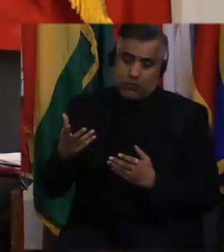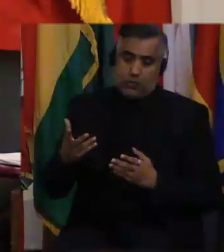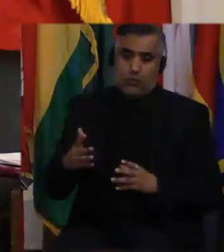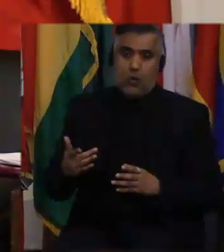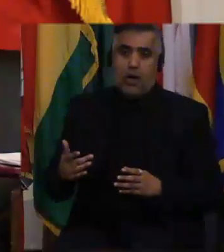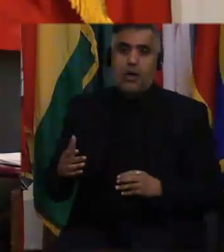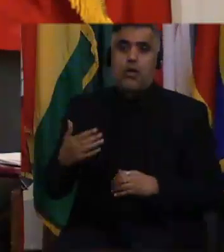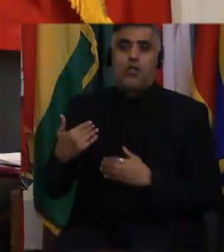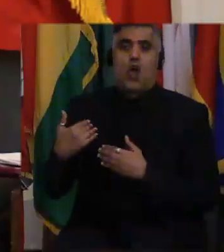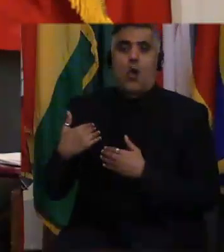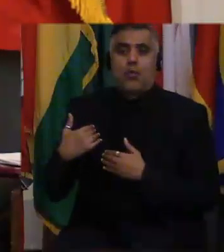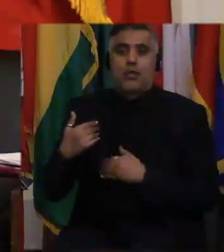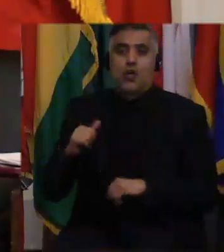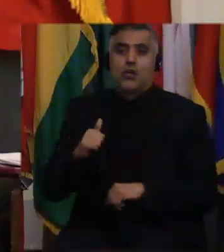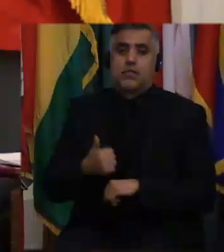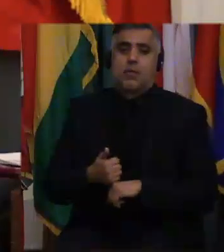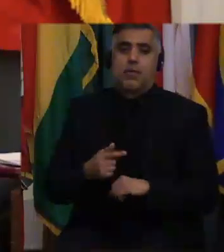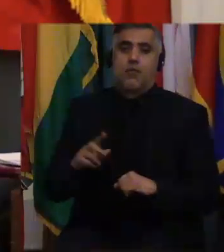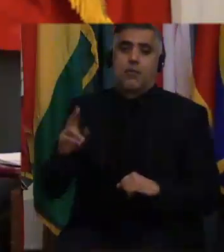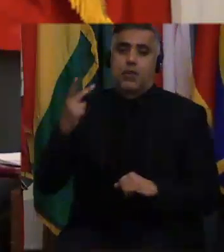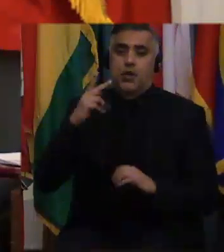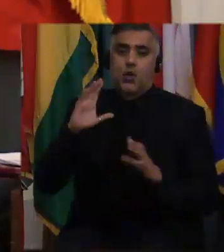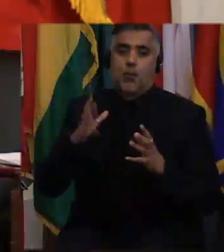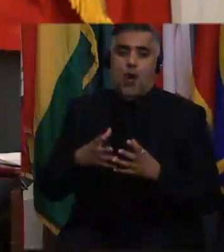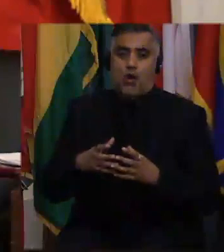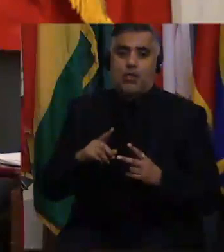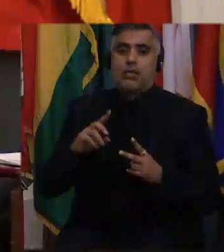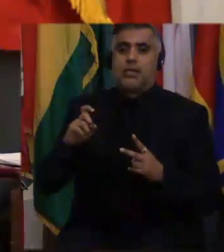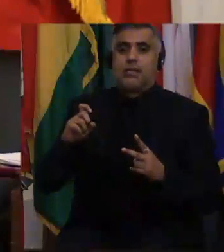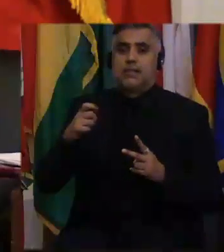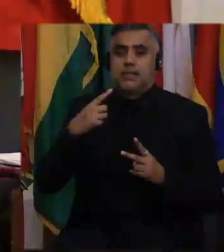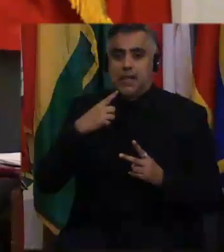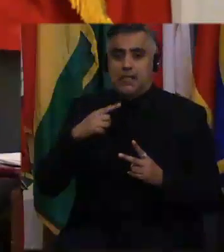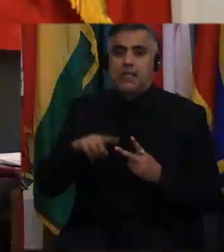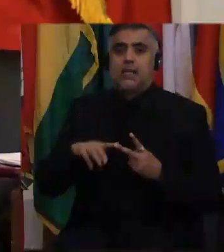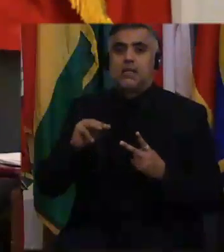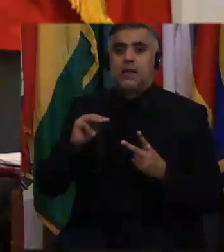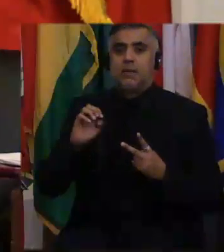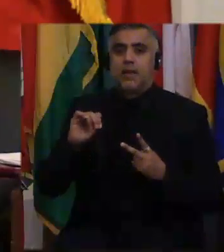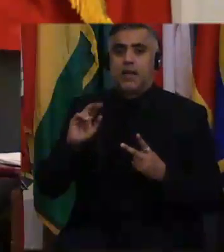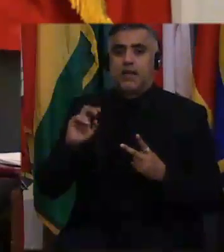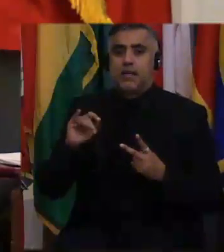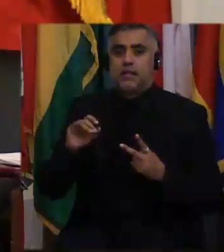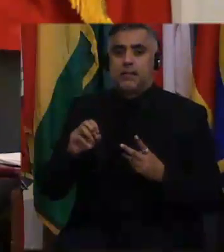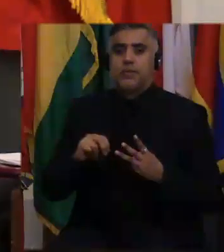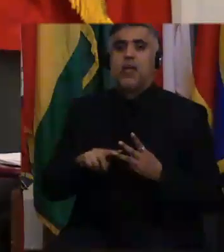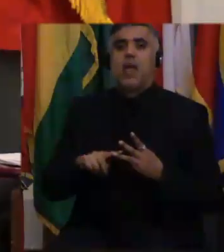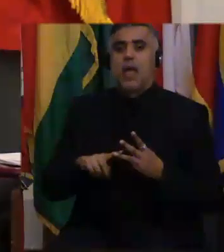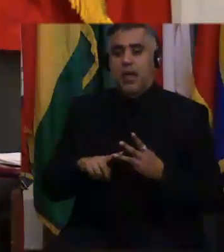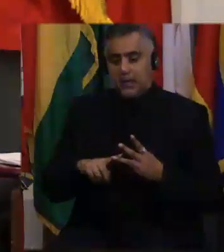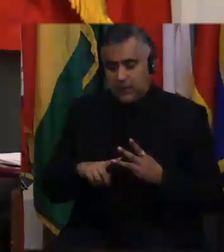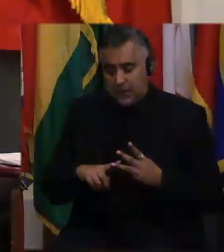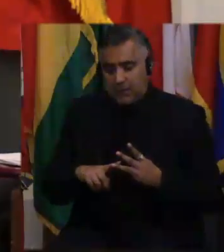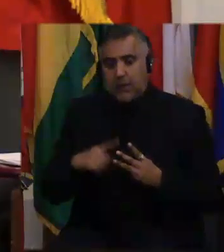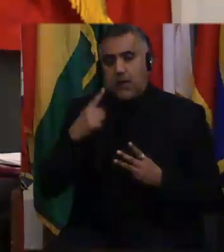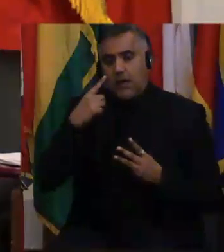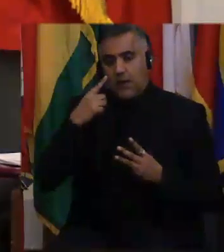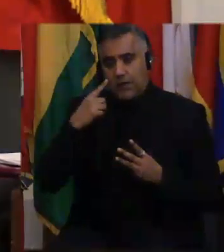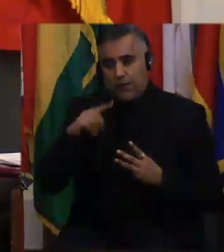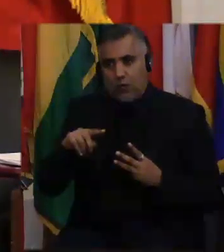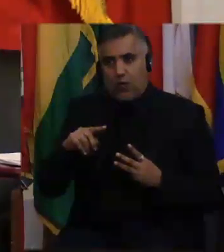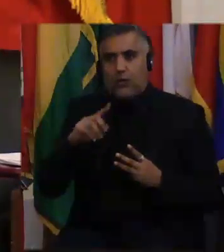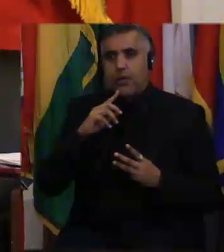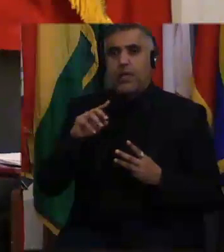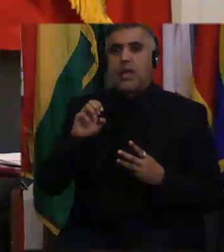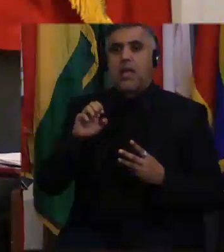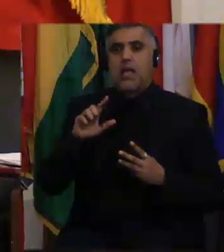partidos políticos, para el Estado, para los mecanismos para el avance de la mujer e incluso para los organismos electorales de los